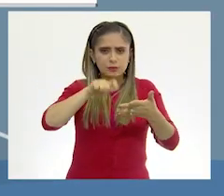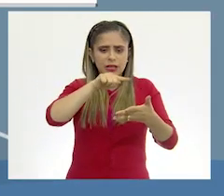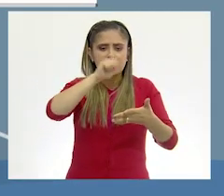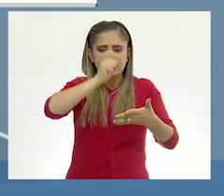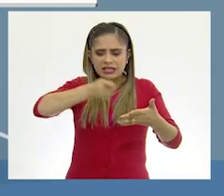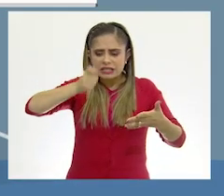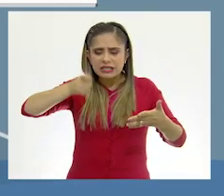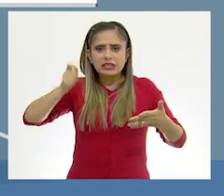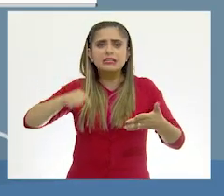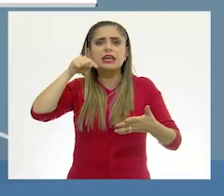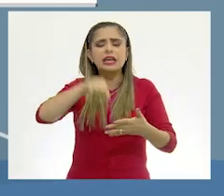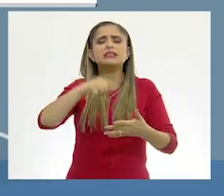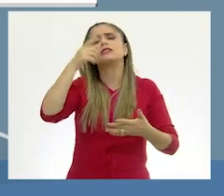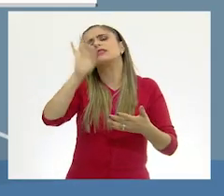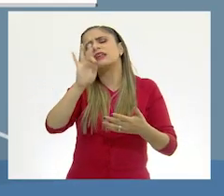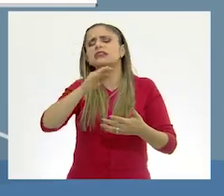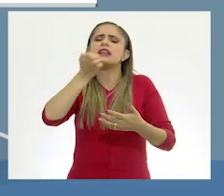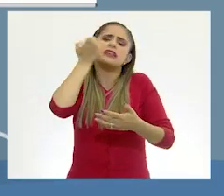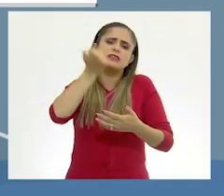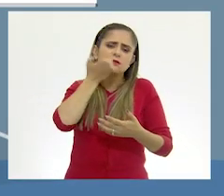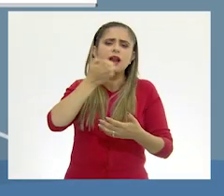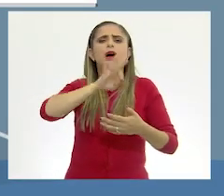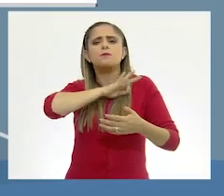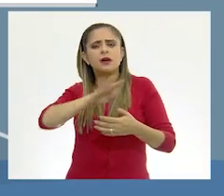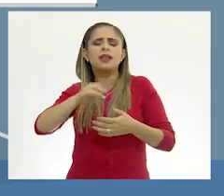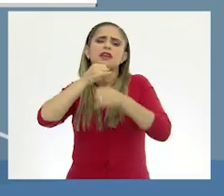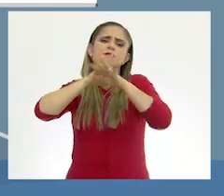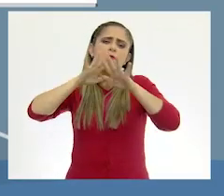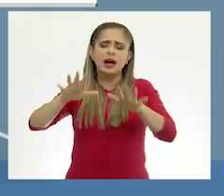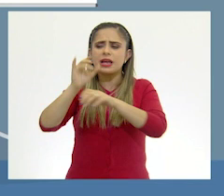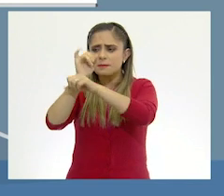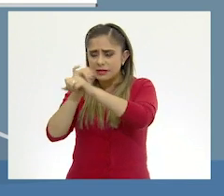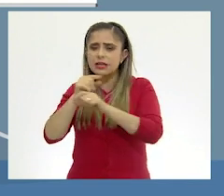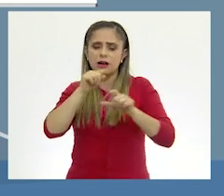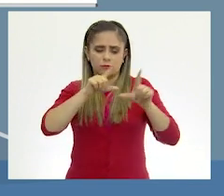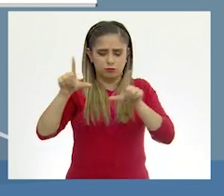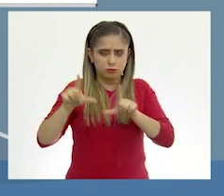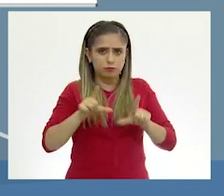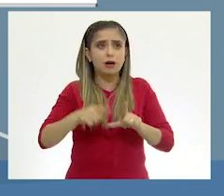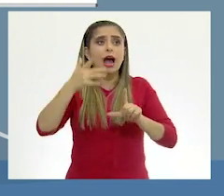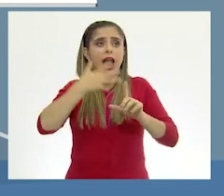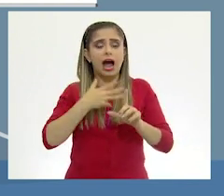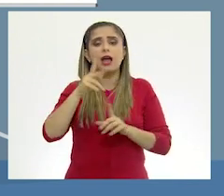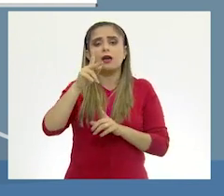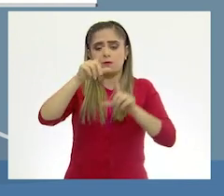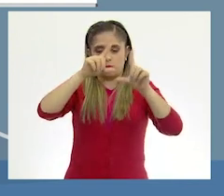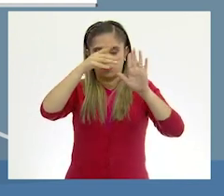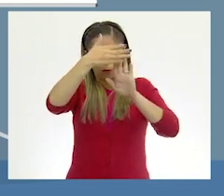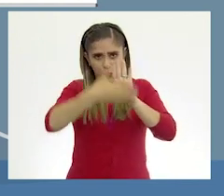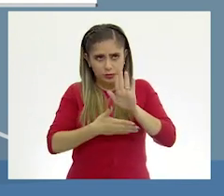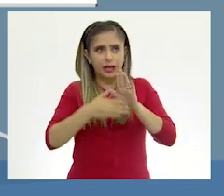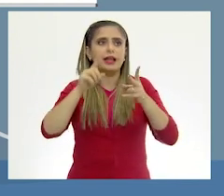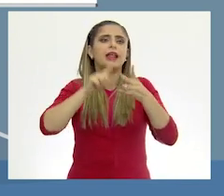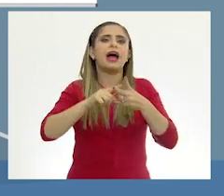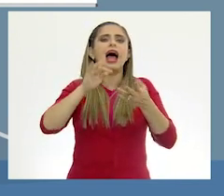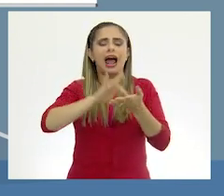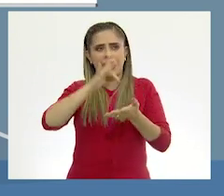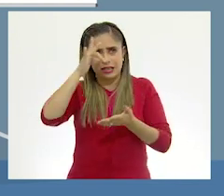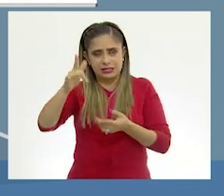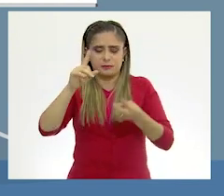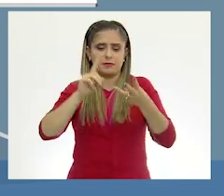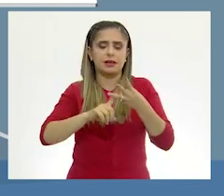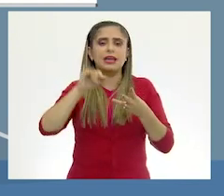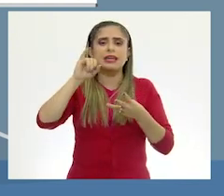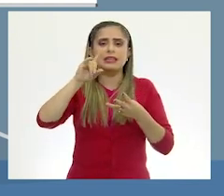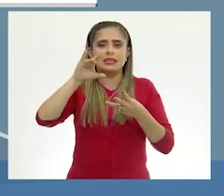de investigaciones y trabajos académicos. Sus partes son portada, agradecimientos, índice general,